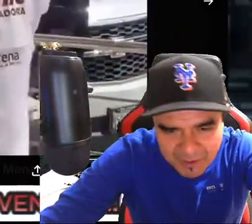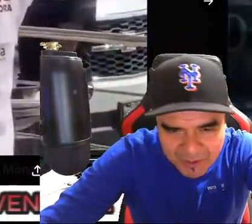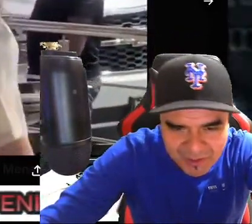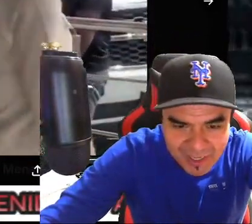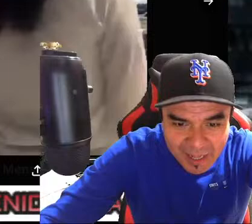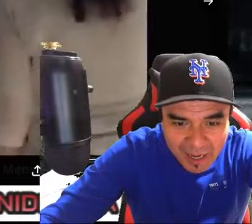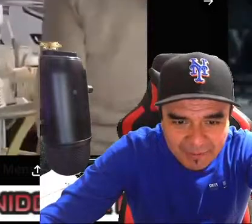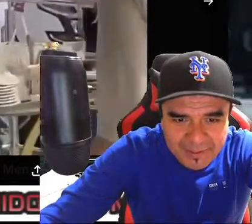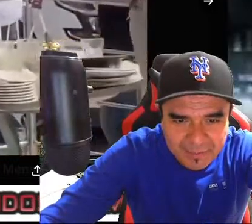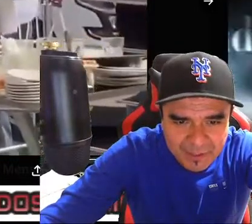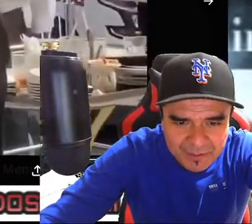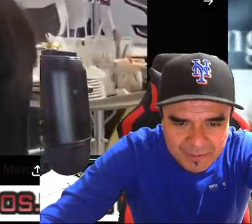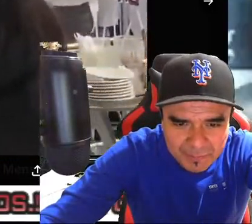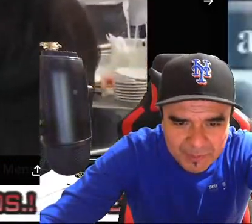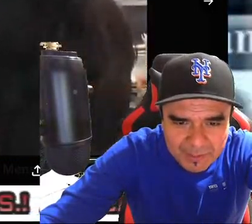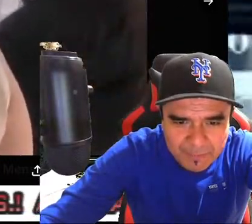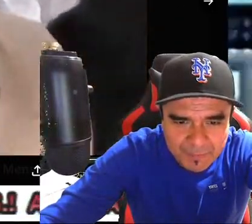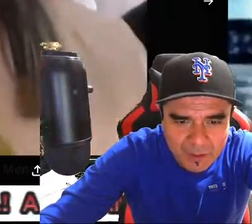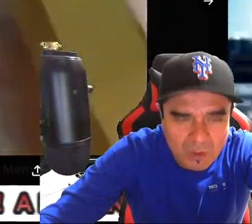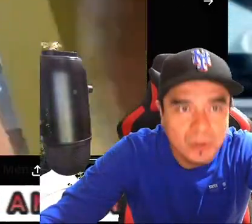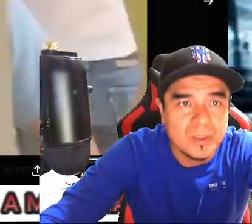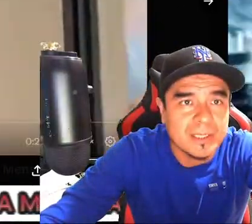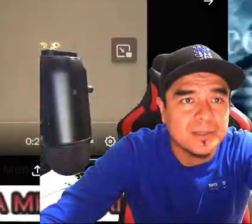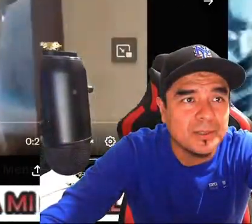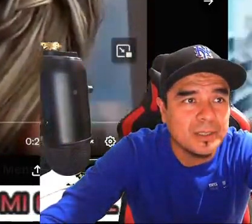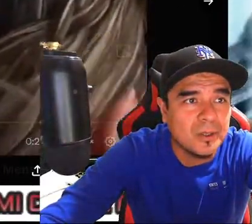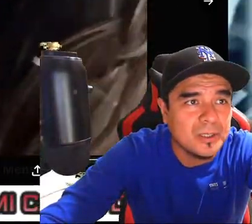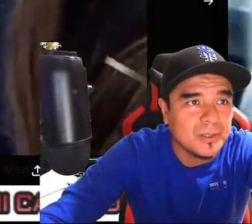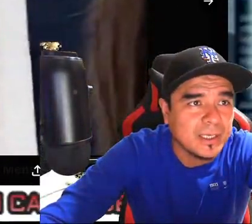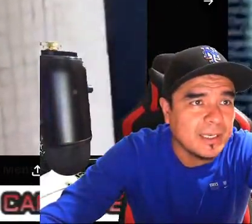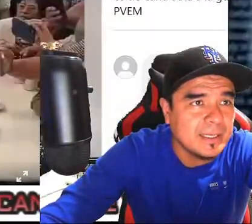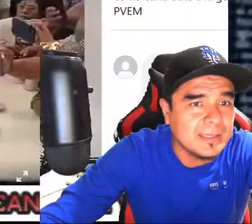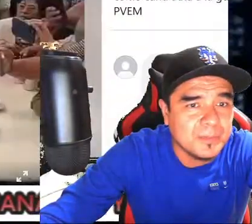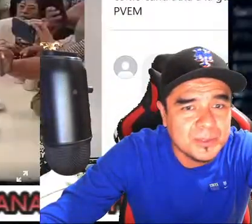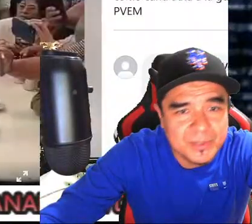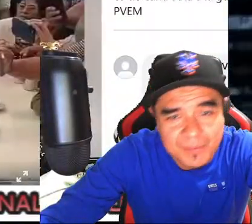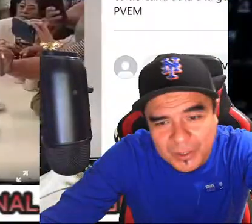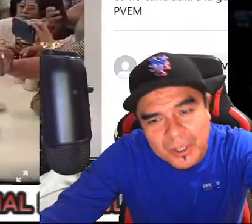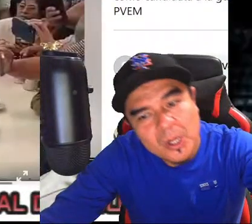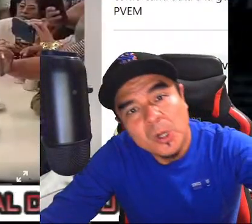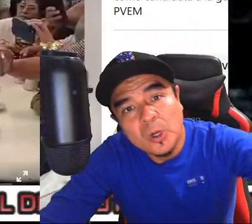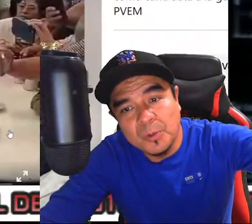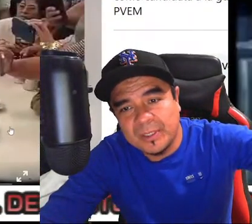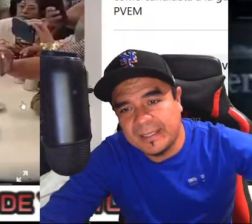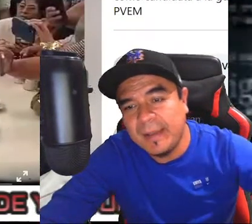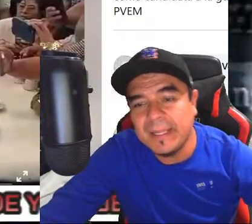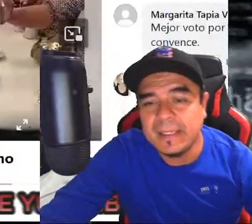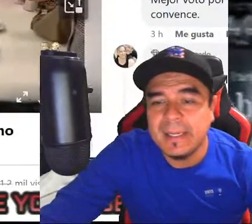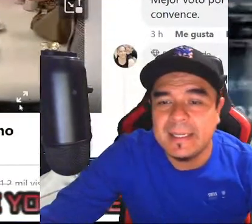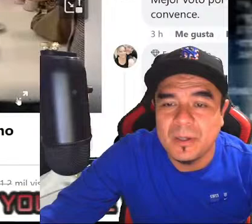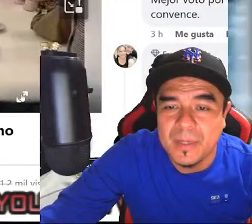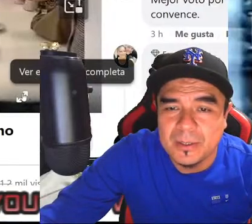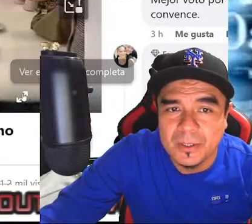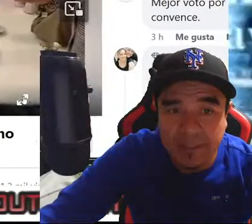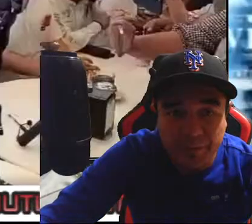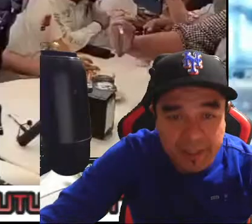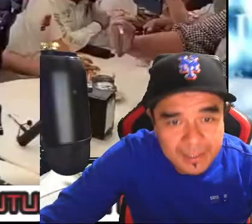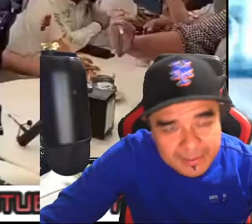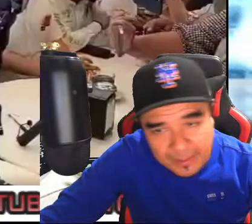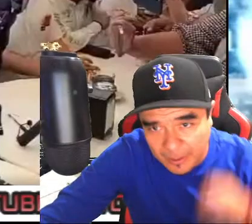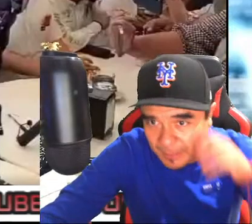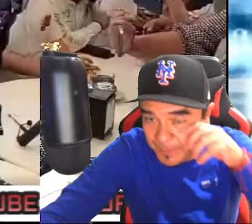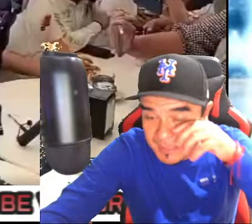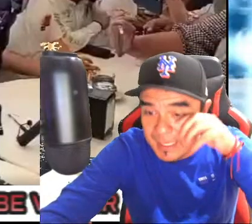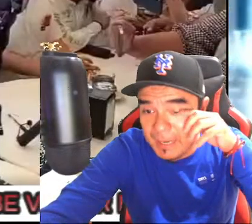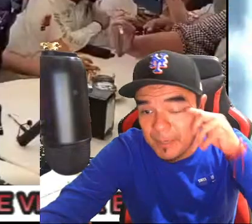pues vámonos, amigos. Vamos a poner primero contexto de todo esto que estamos observando. Como ustedes saben, les comento que fue